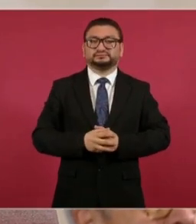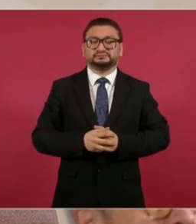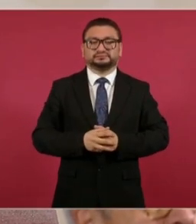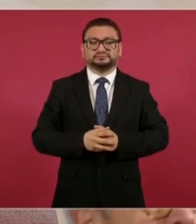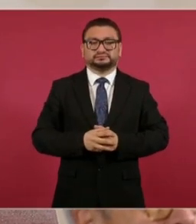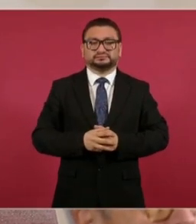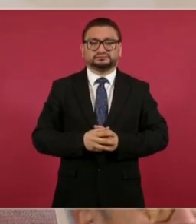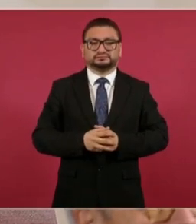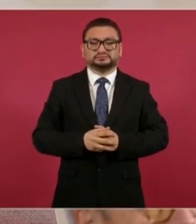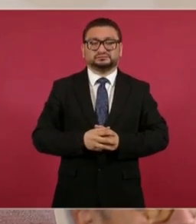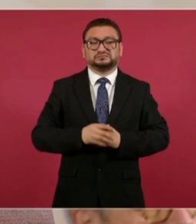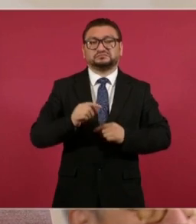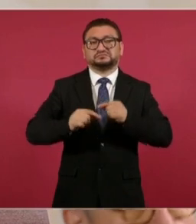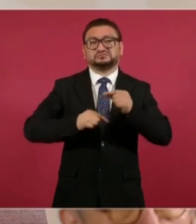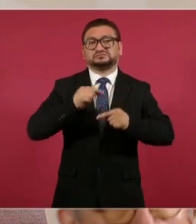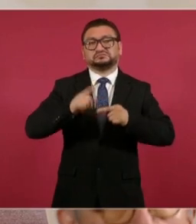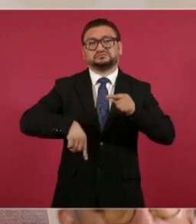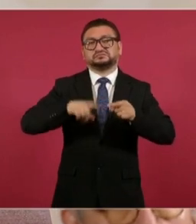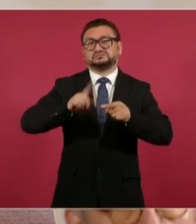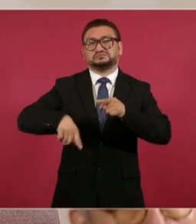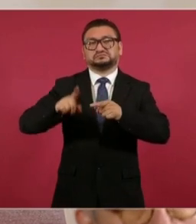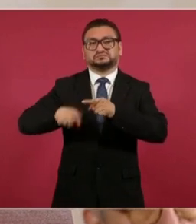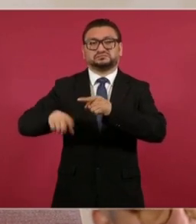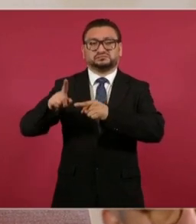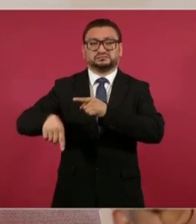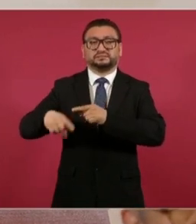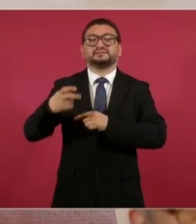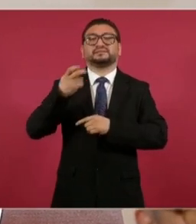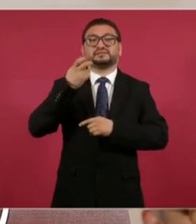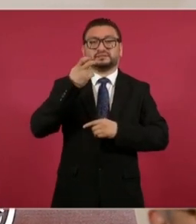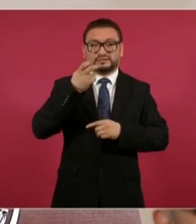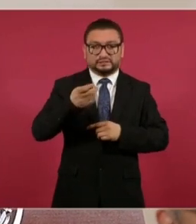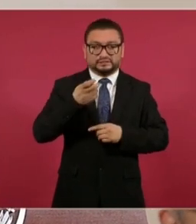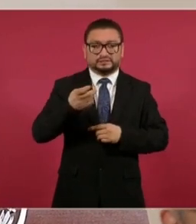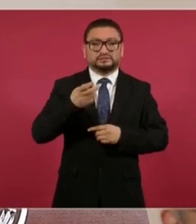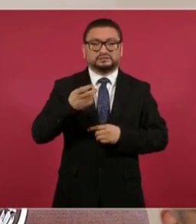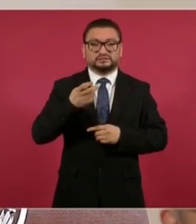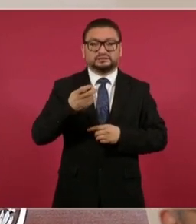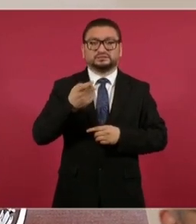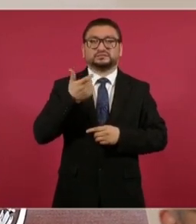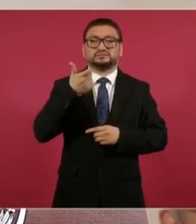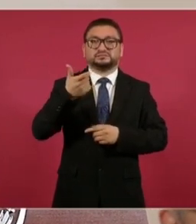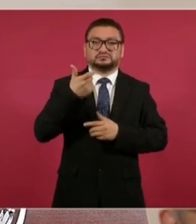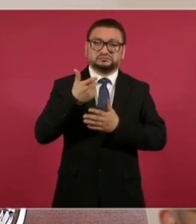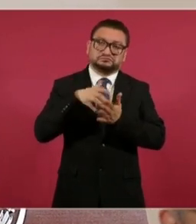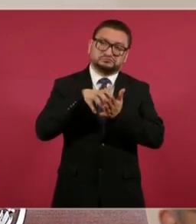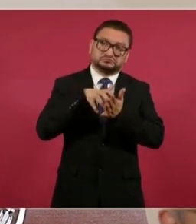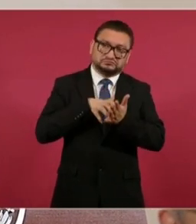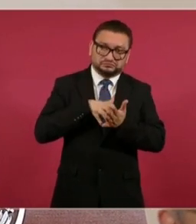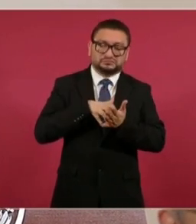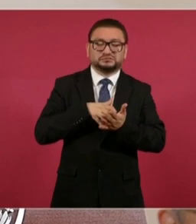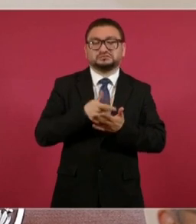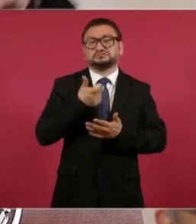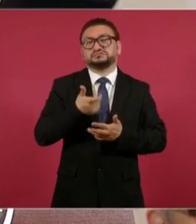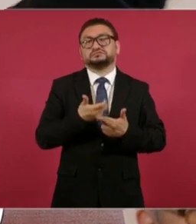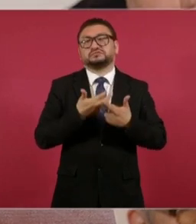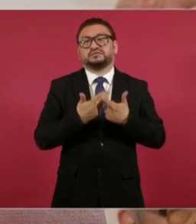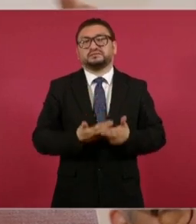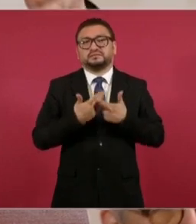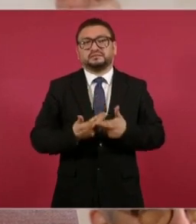ya desapareciendo y todo eso ha ayudado Pues a tener recursos